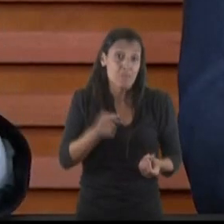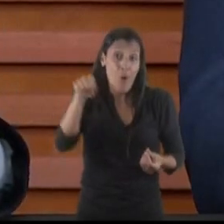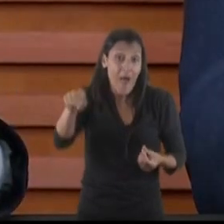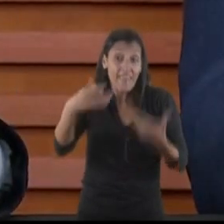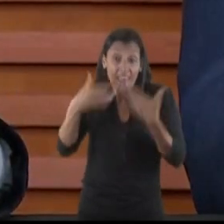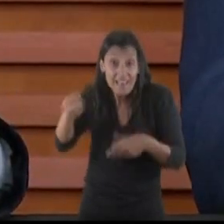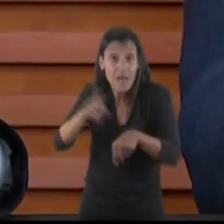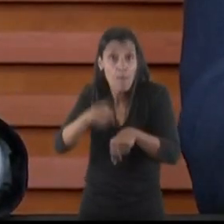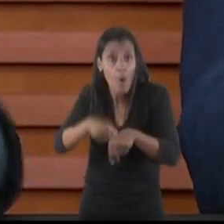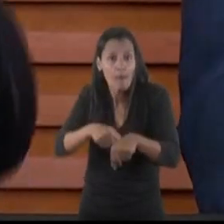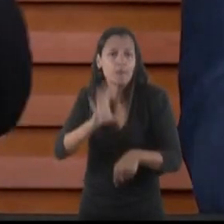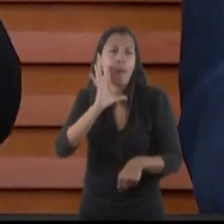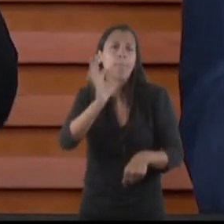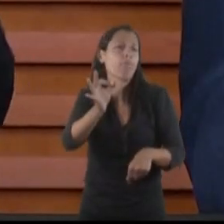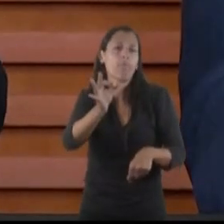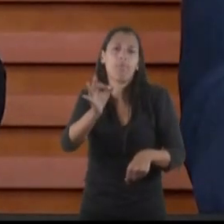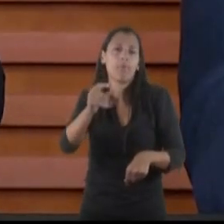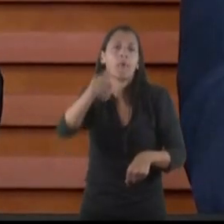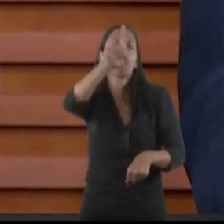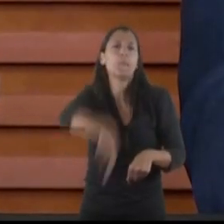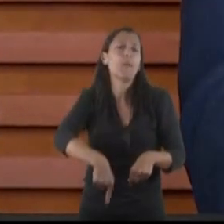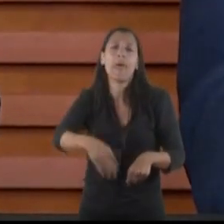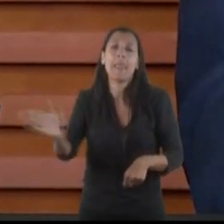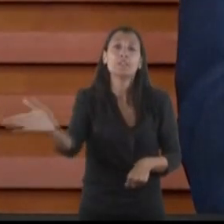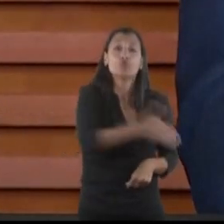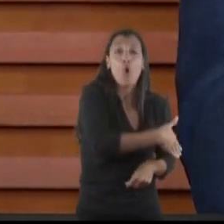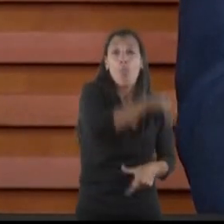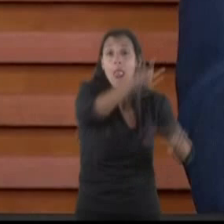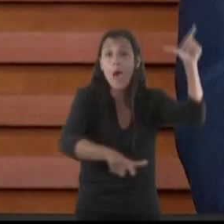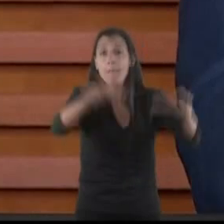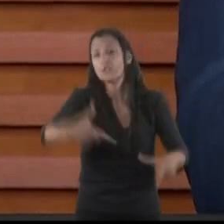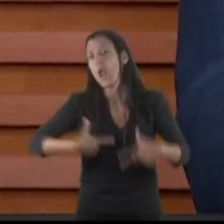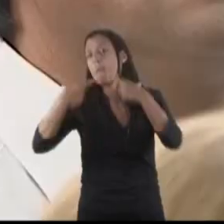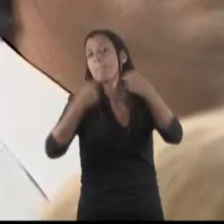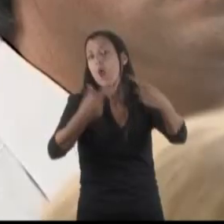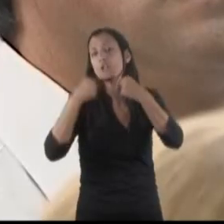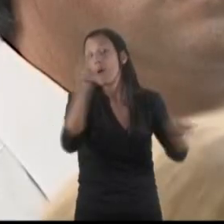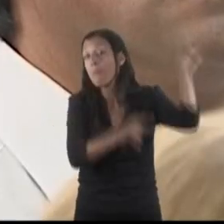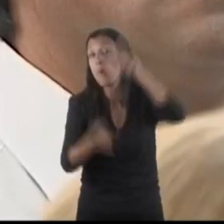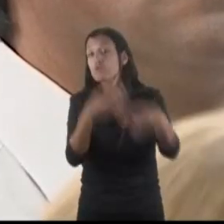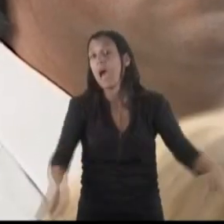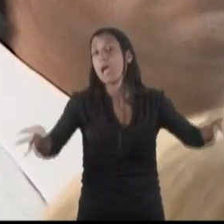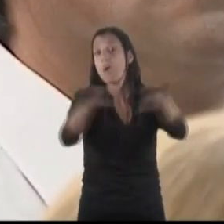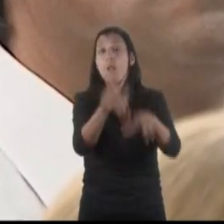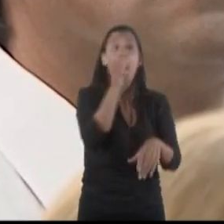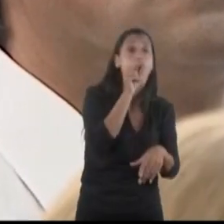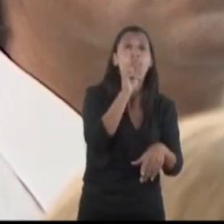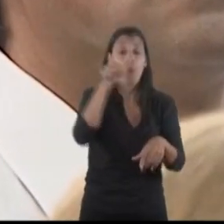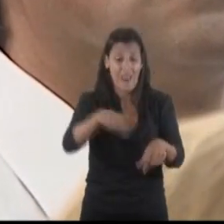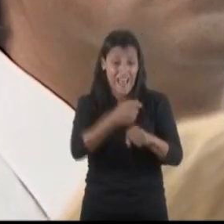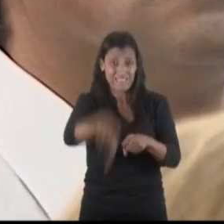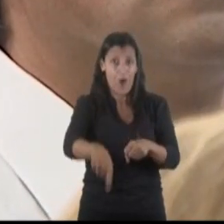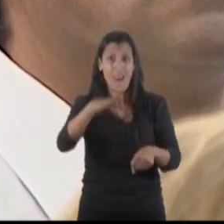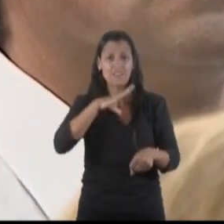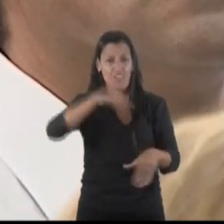uno ve en el país reclamando la igualdad entre el hombre y la mujer, que todavía no está lograda, porque todavía nos